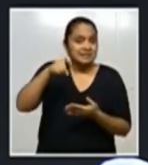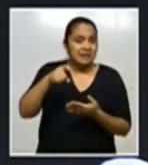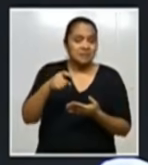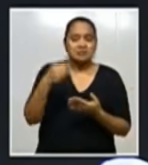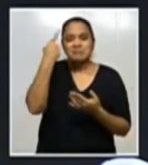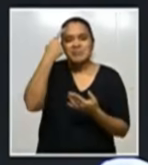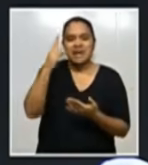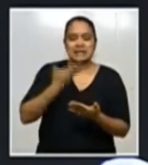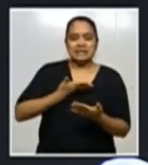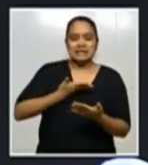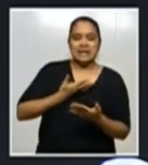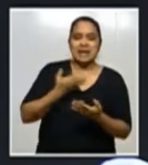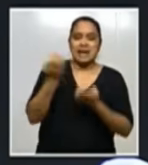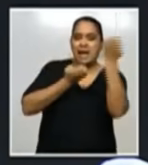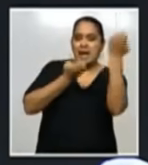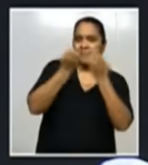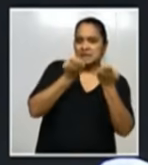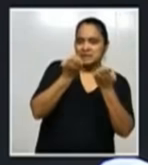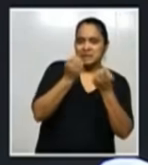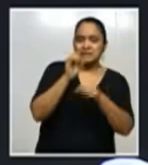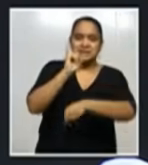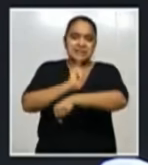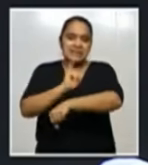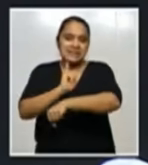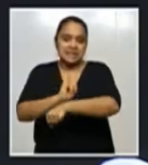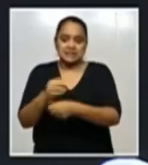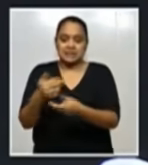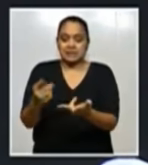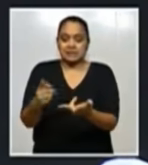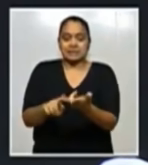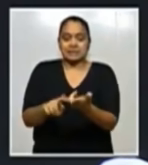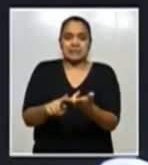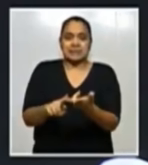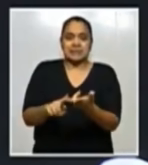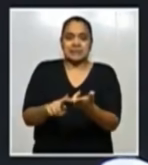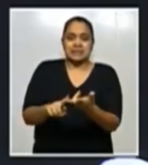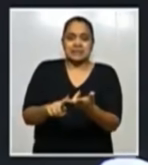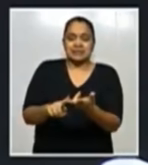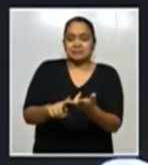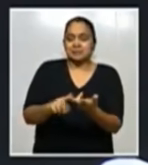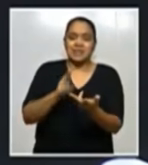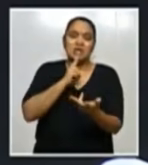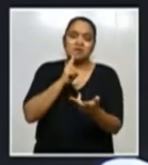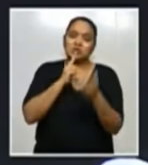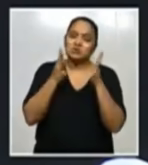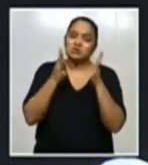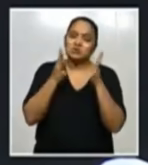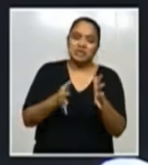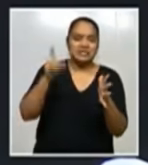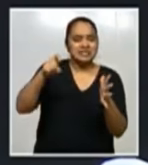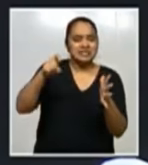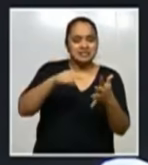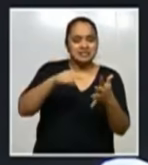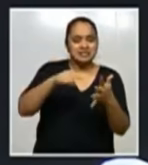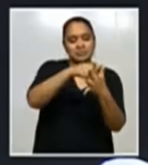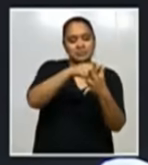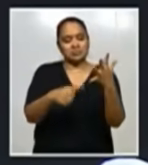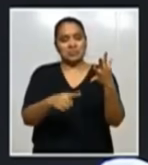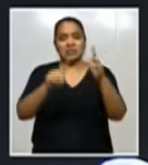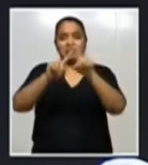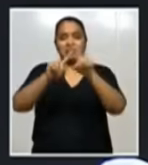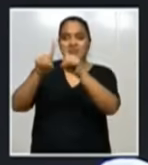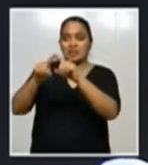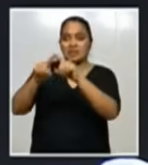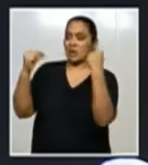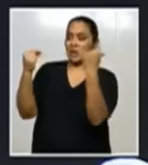gobiernos, sin Honduras no hay iglesias, sin el pueblo hondureño no existen todos estos otros gremios.